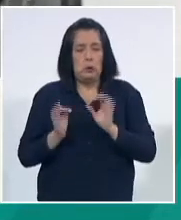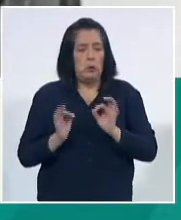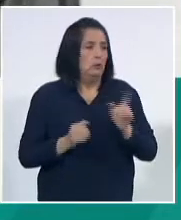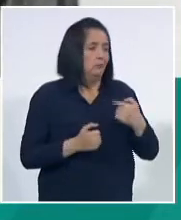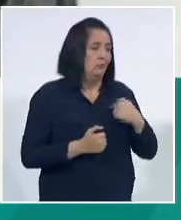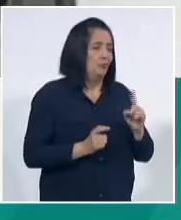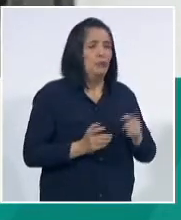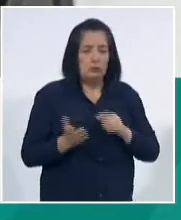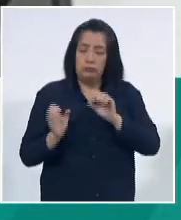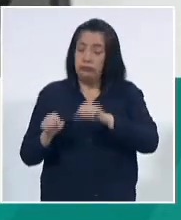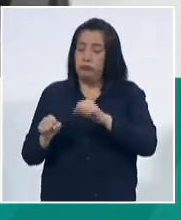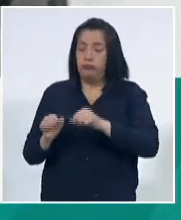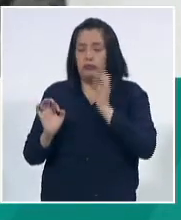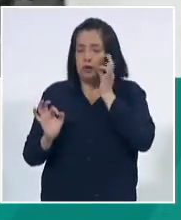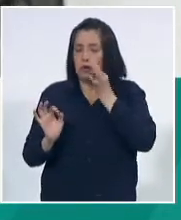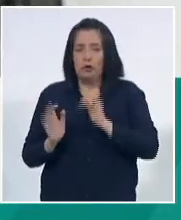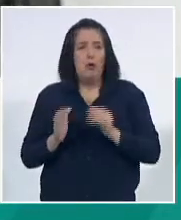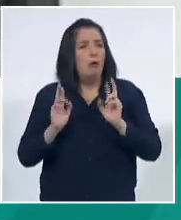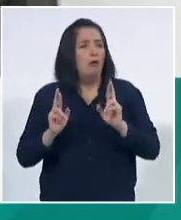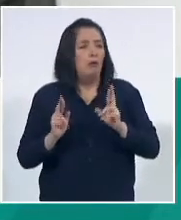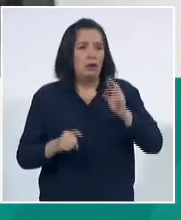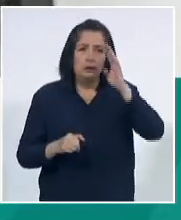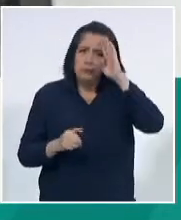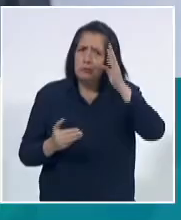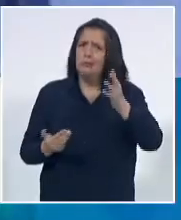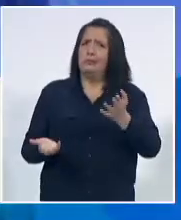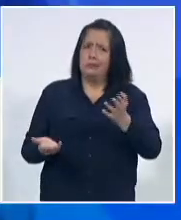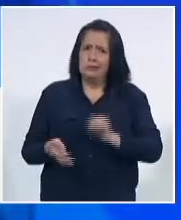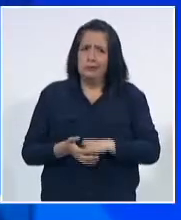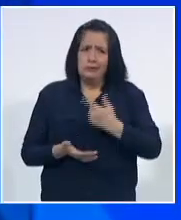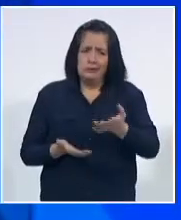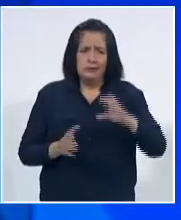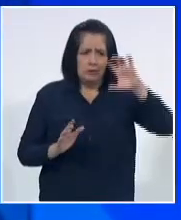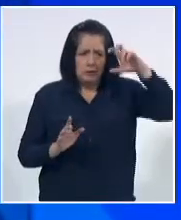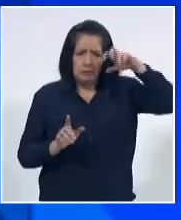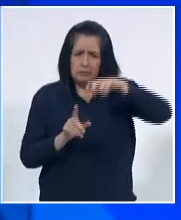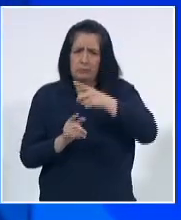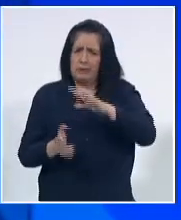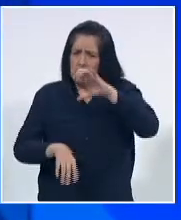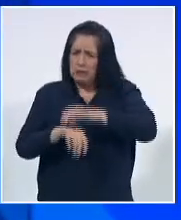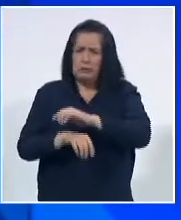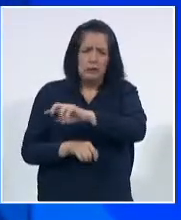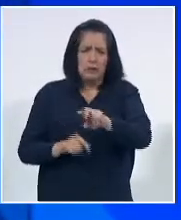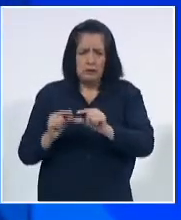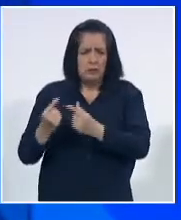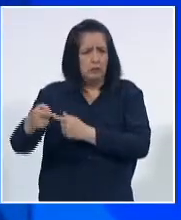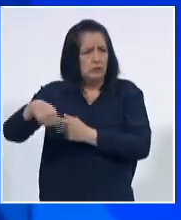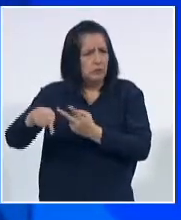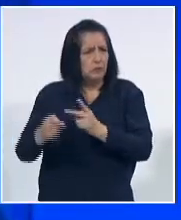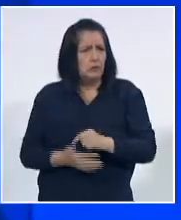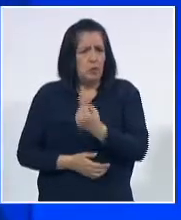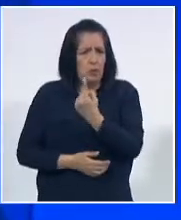verdad. Y bueno, es lamentable, ojalá la policía tome en cuenta y consideración las imágenes para capturar a esta banda que no solo le está robando a